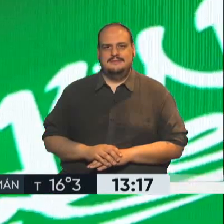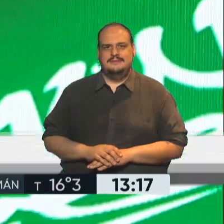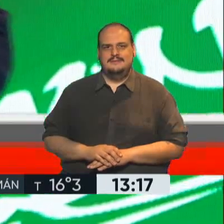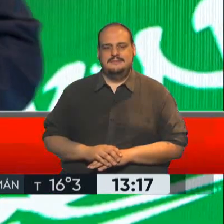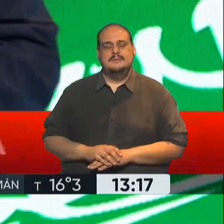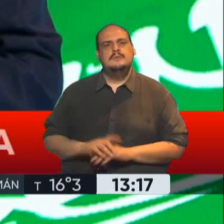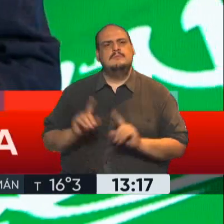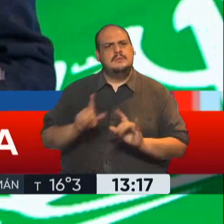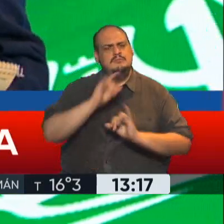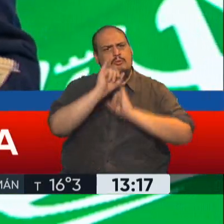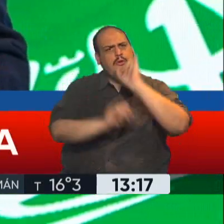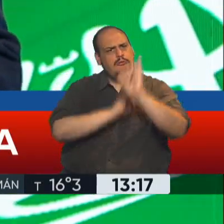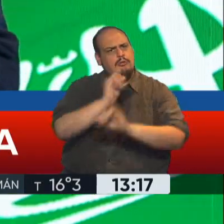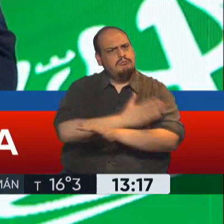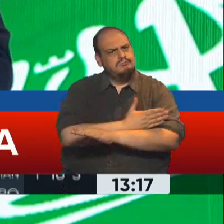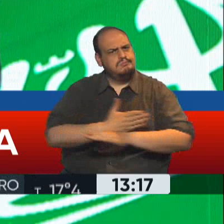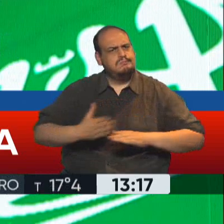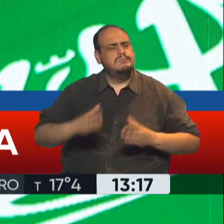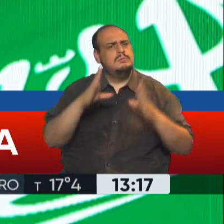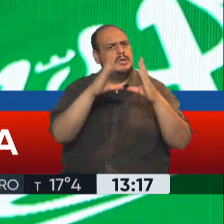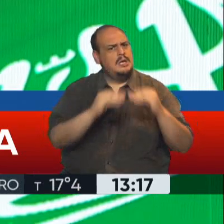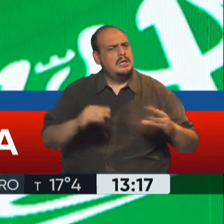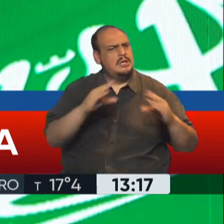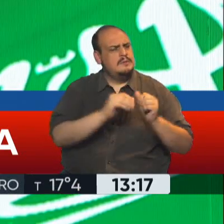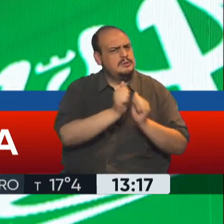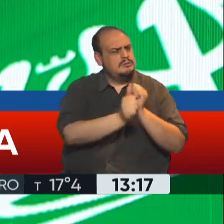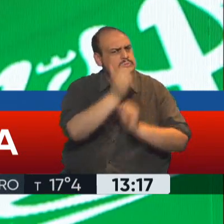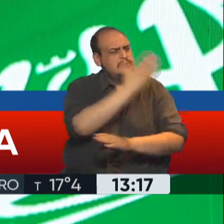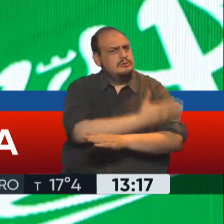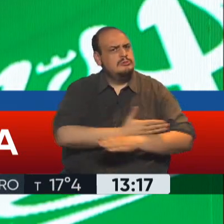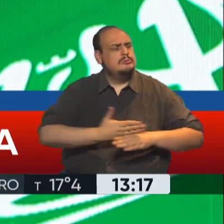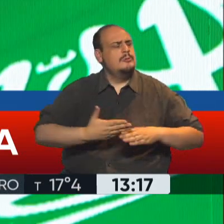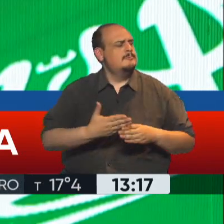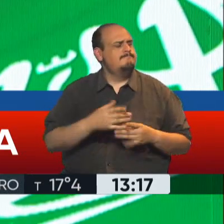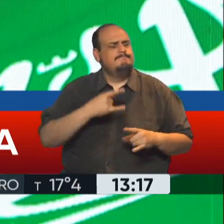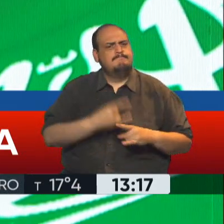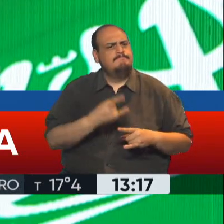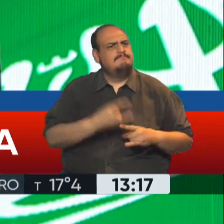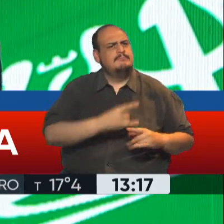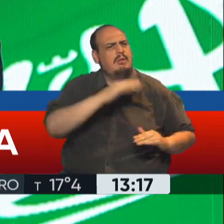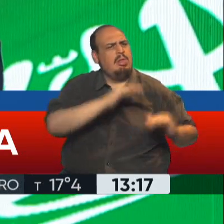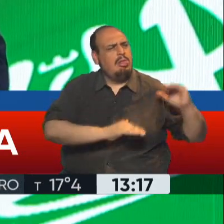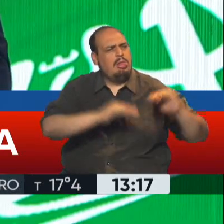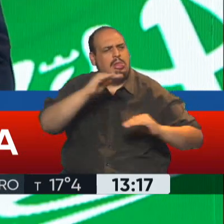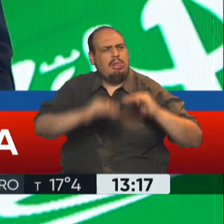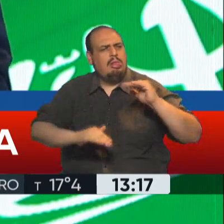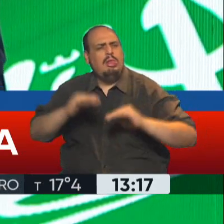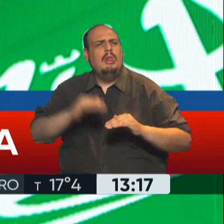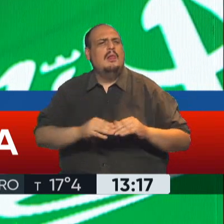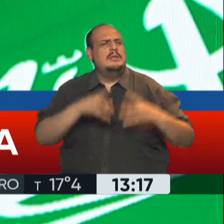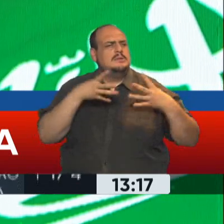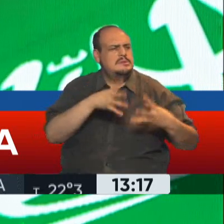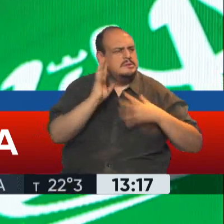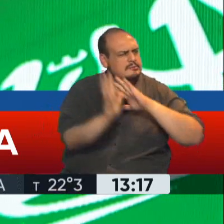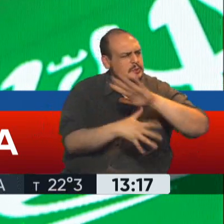Como decía el informe, la historia del Líbano es una guerra, una historia permanente de inestabilidad, conflictos violentos,